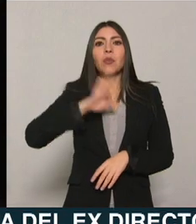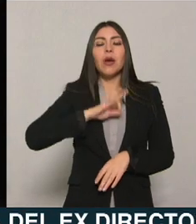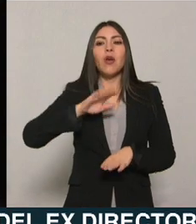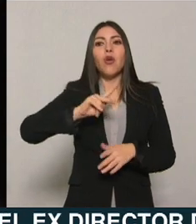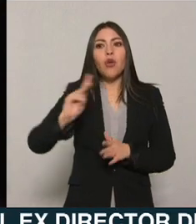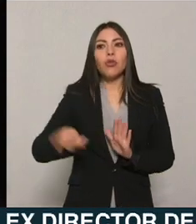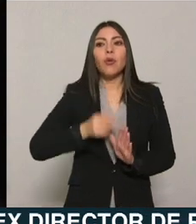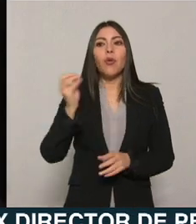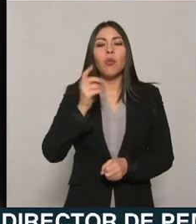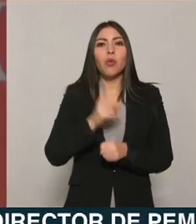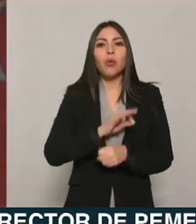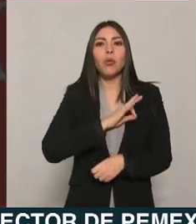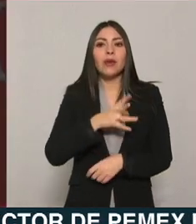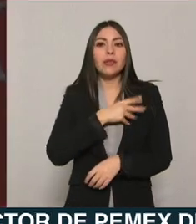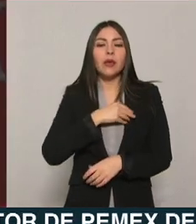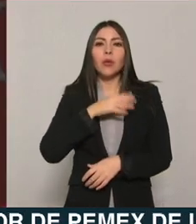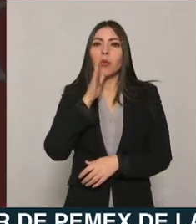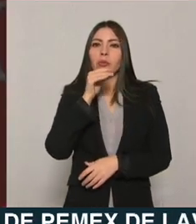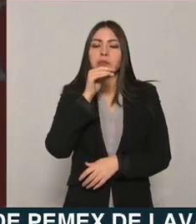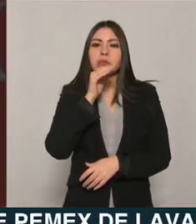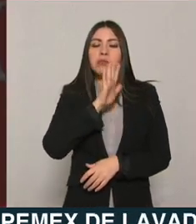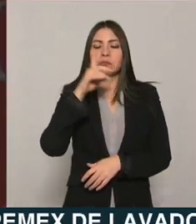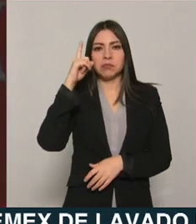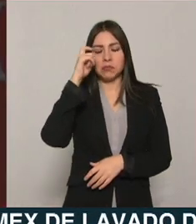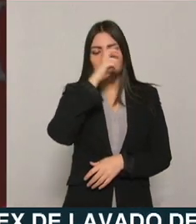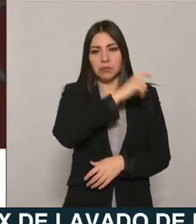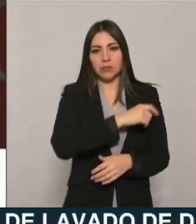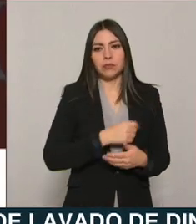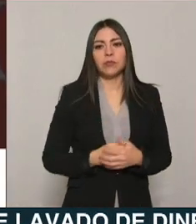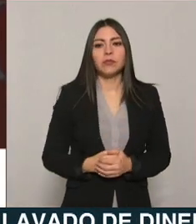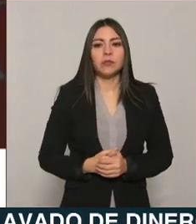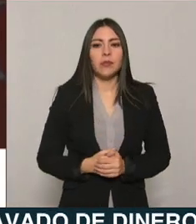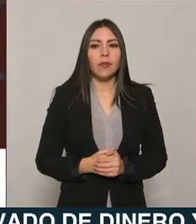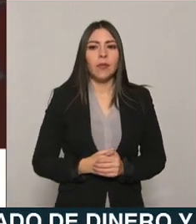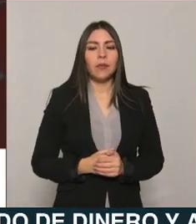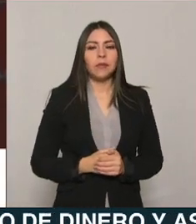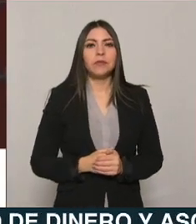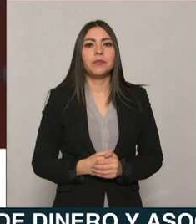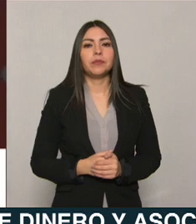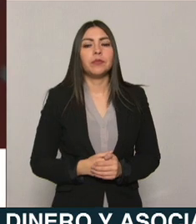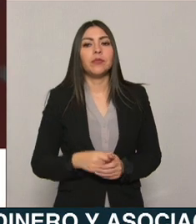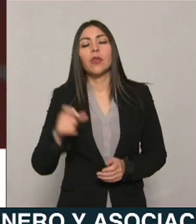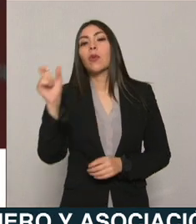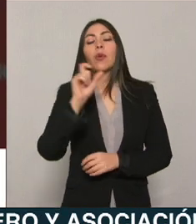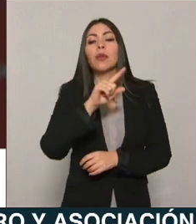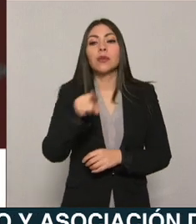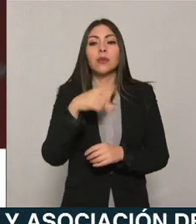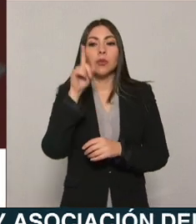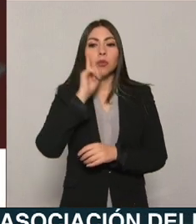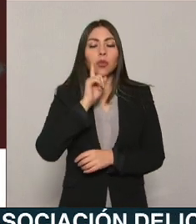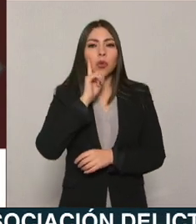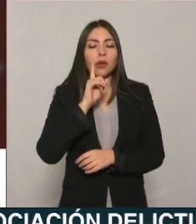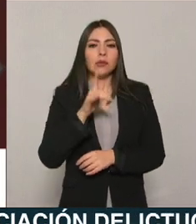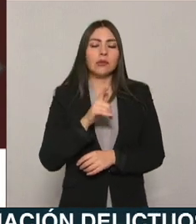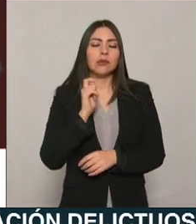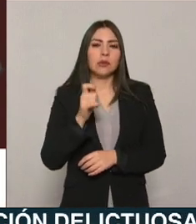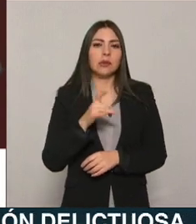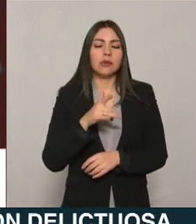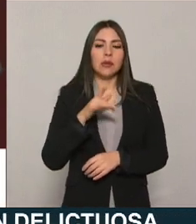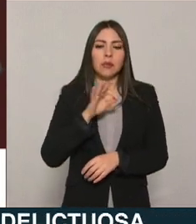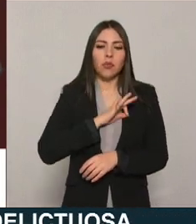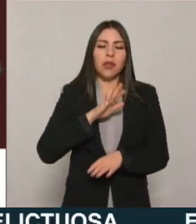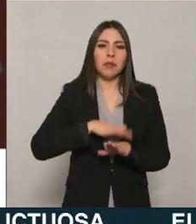para convertirse en mamá. El estilo femenino se permite más la expresión emocional, se permite más el sentir. El